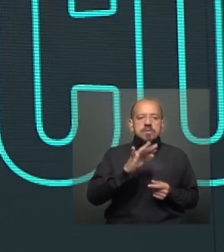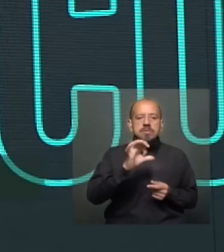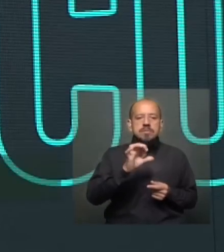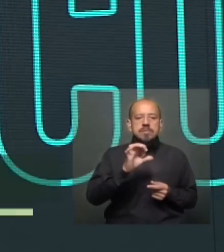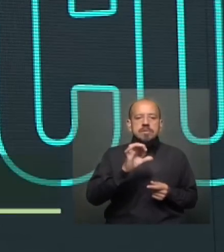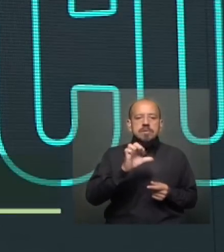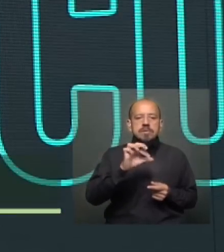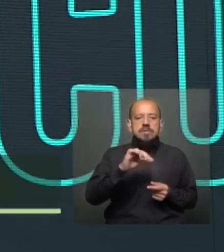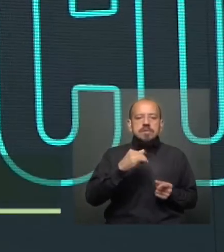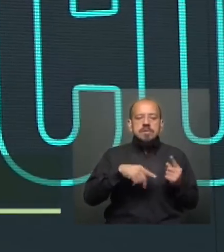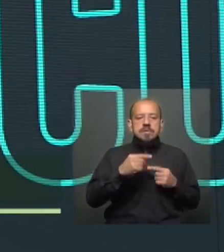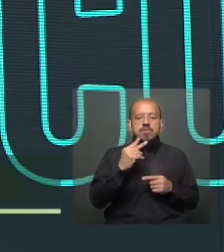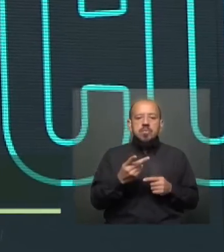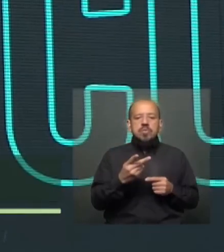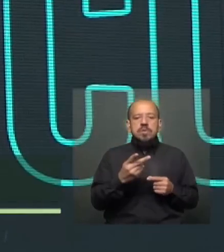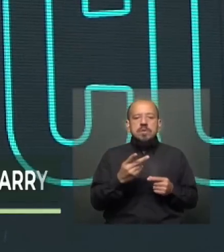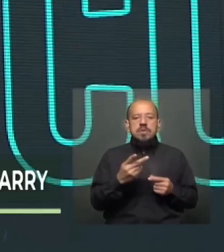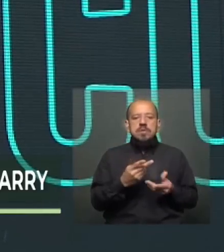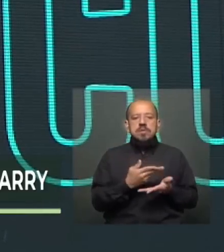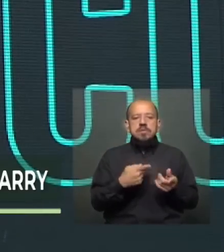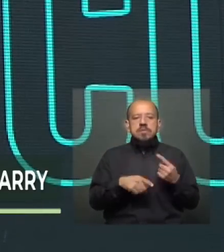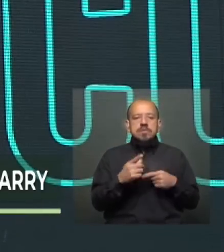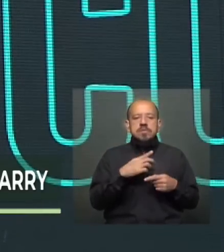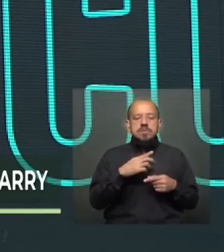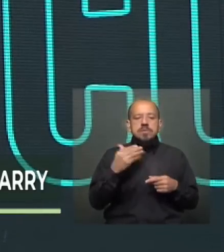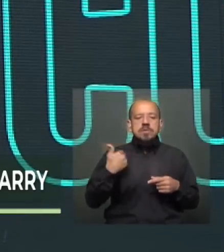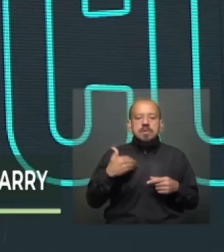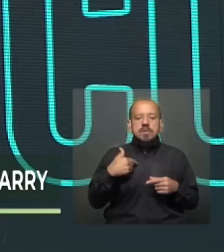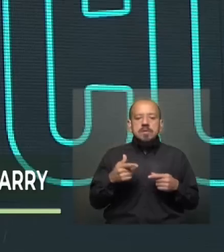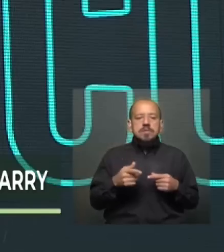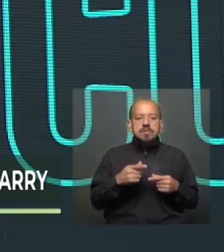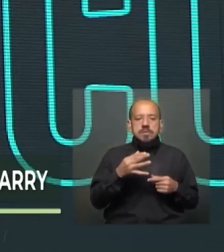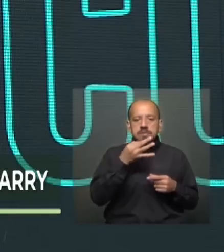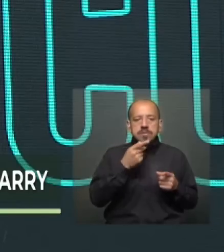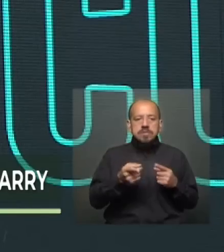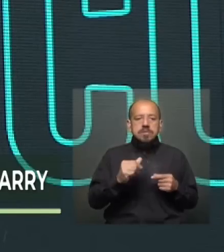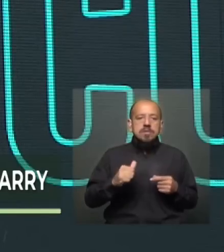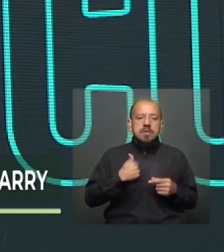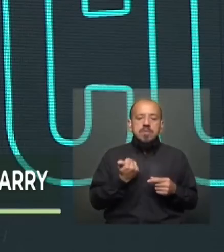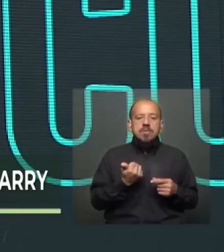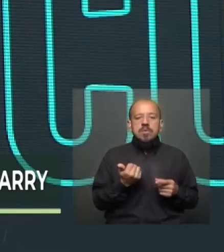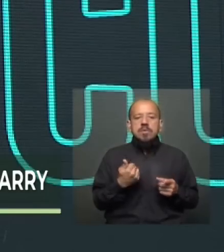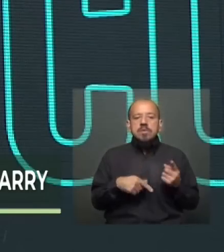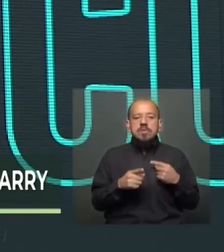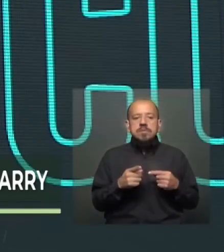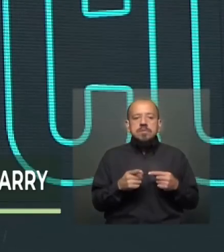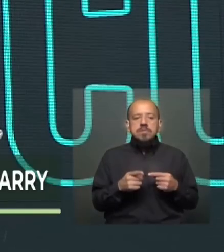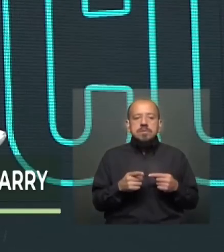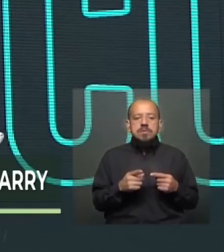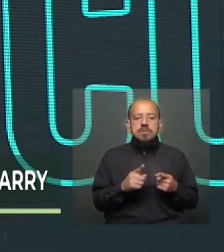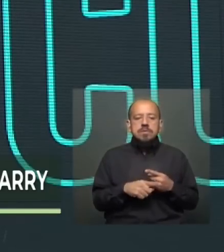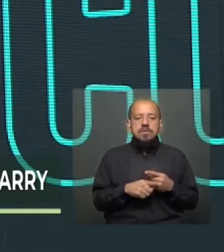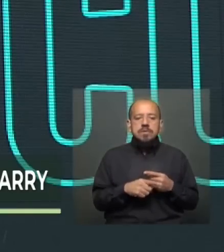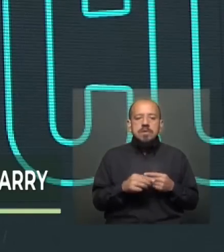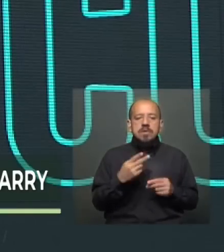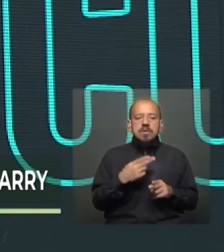próxima novela La segunda novela de una escritora Argentina que la recomiendo mucho y ya aprovecho para hacer este linkeo así hacia